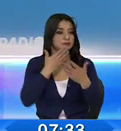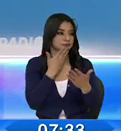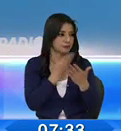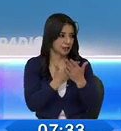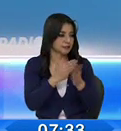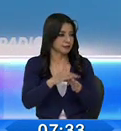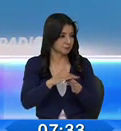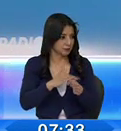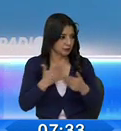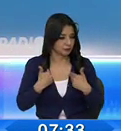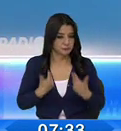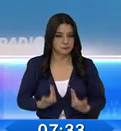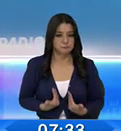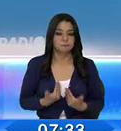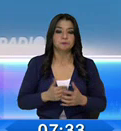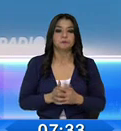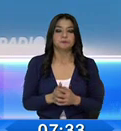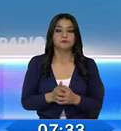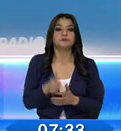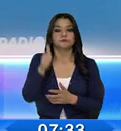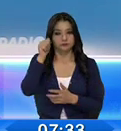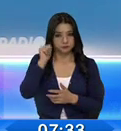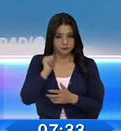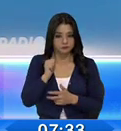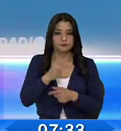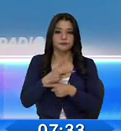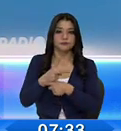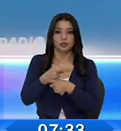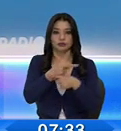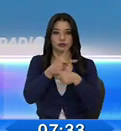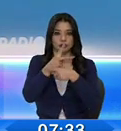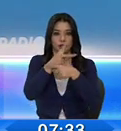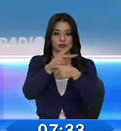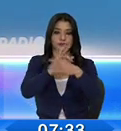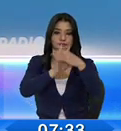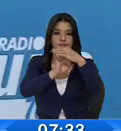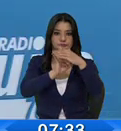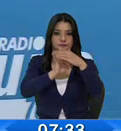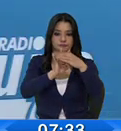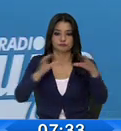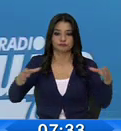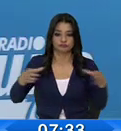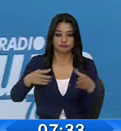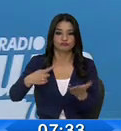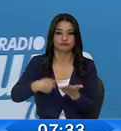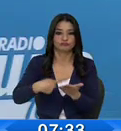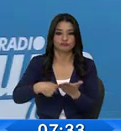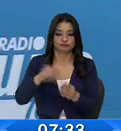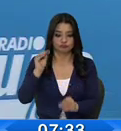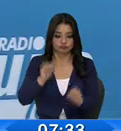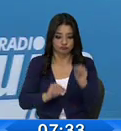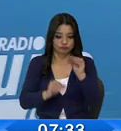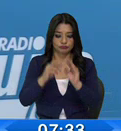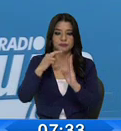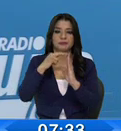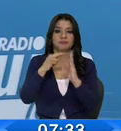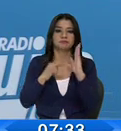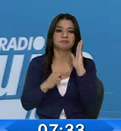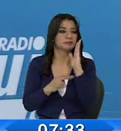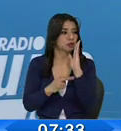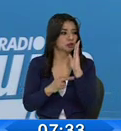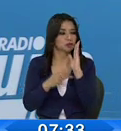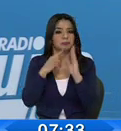plural en efecto el día de ayer el consejo de participación ciudadana elaboró el reglamento para la